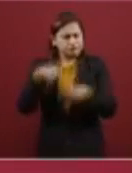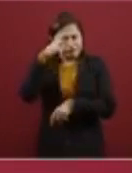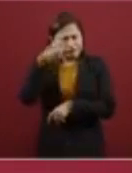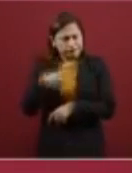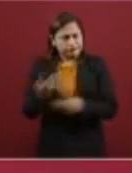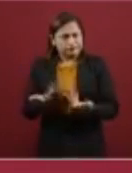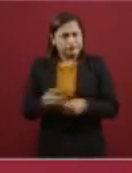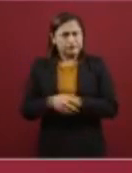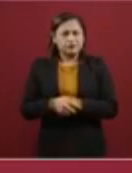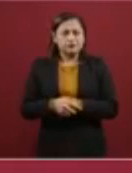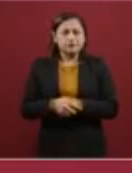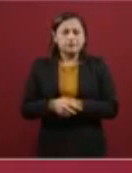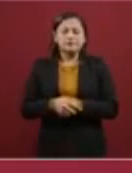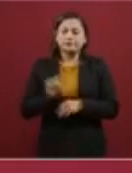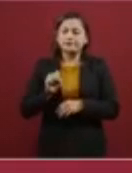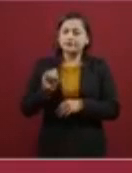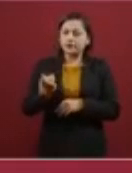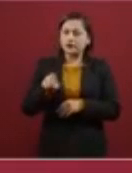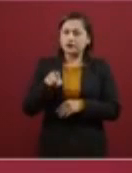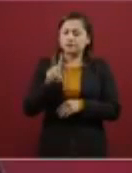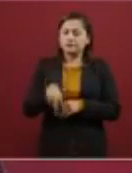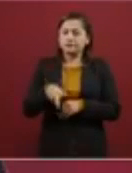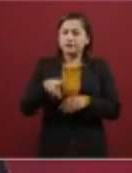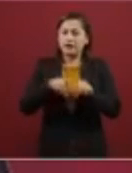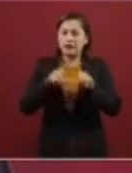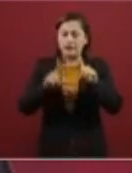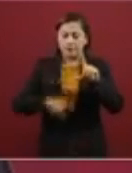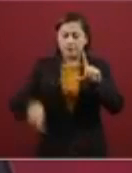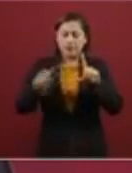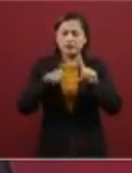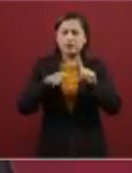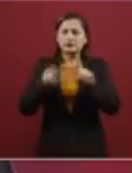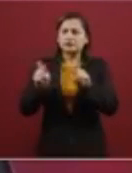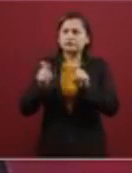nos dejaron un país con mucha violencia